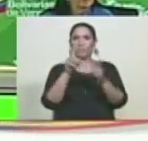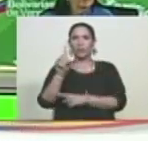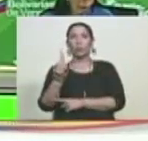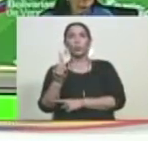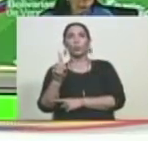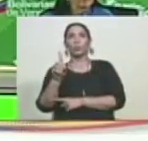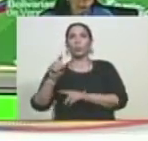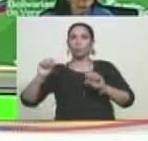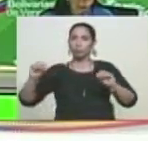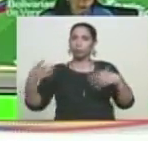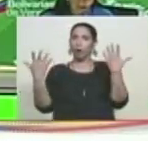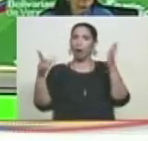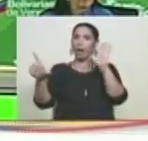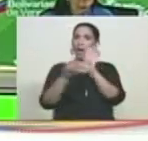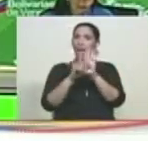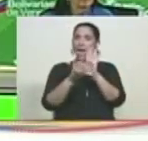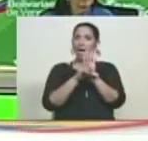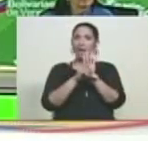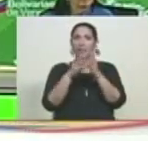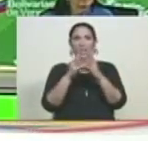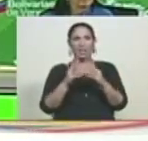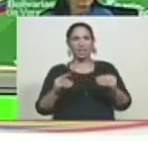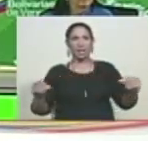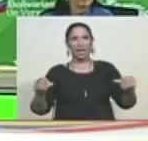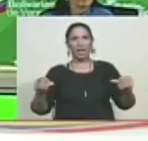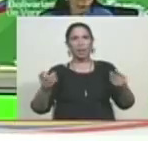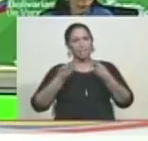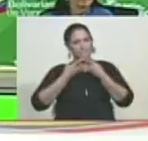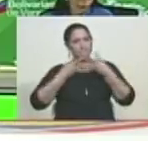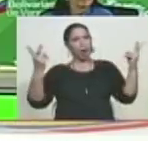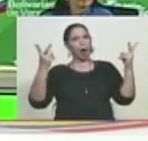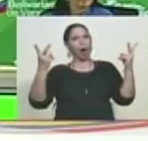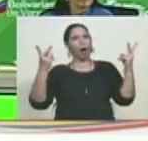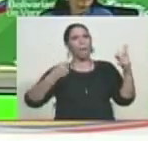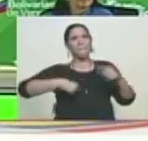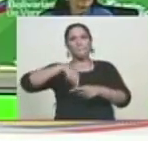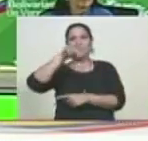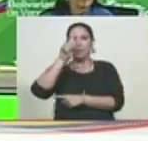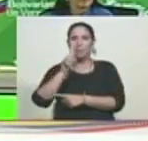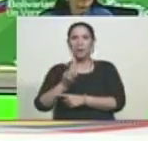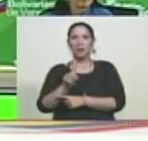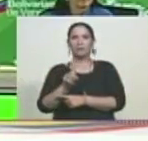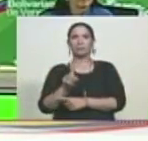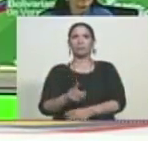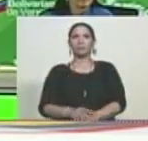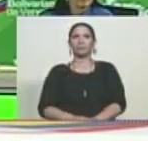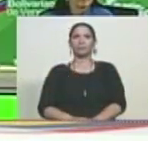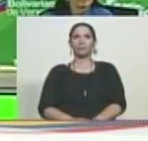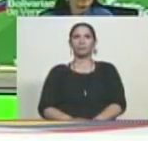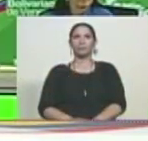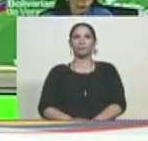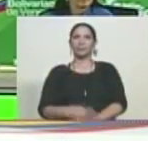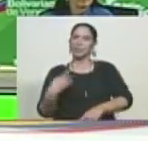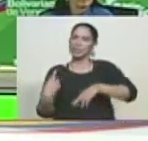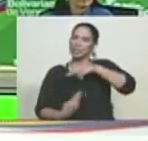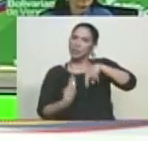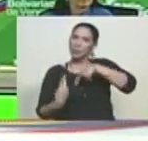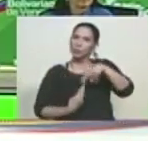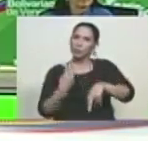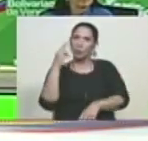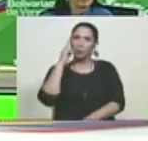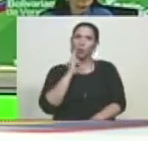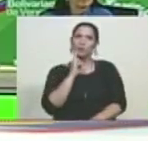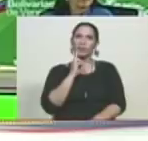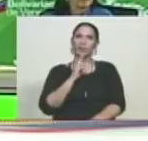promulgó la ley de tierra y lanzó la ofensiva, la primera ofensiva de la revolución